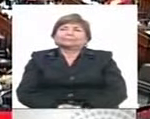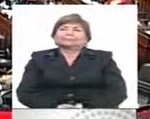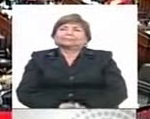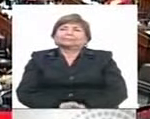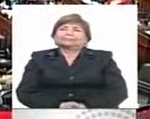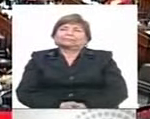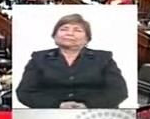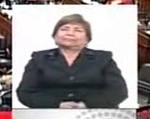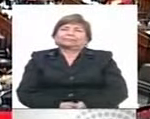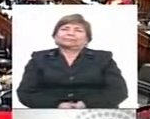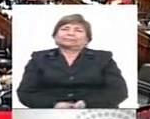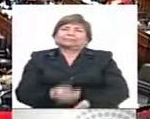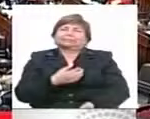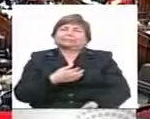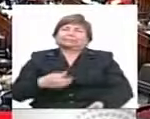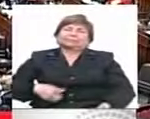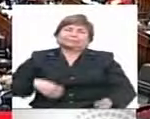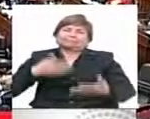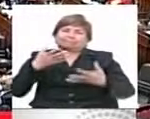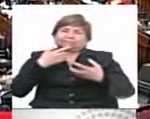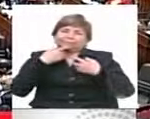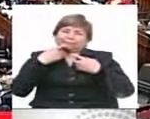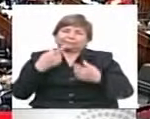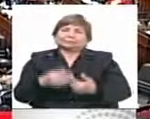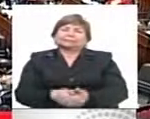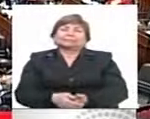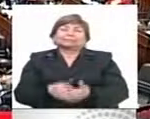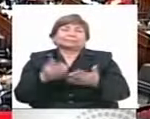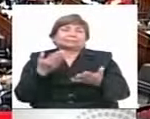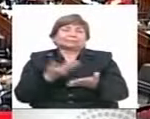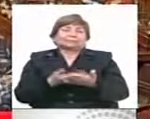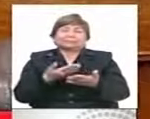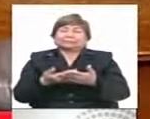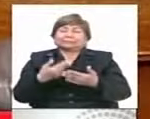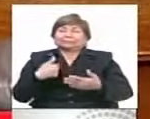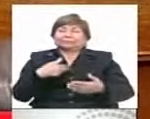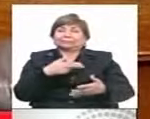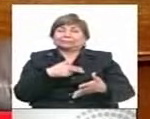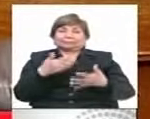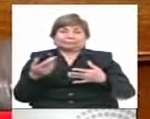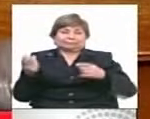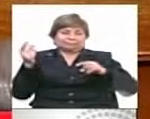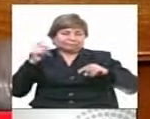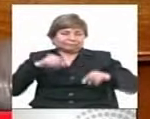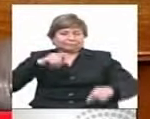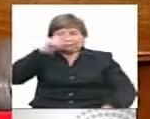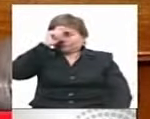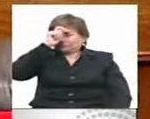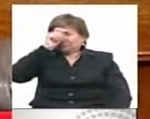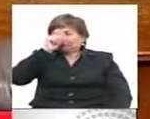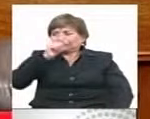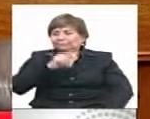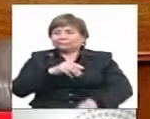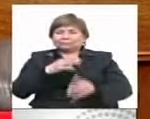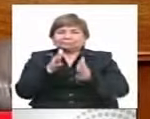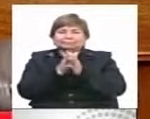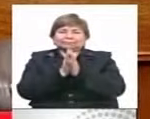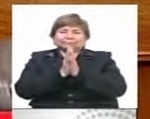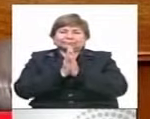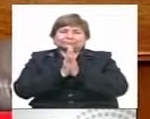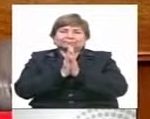Señor Premier, quiero hacer referencia de que vengo de la región Tumbes y